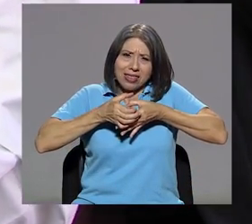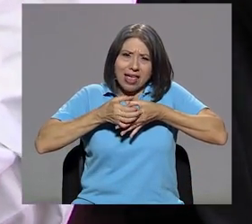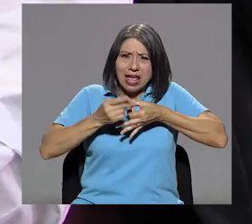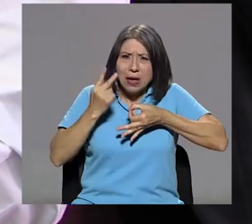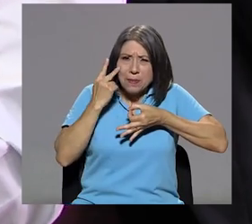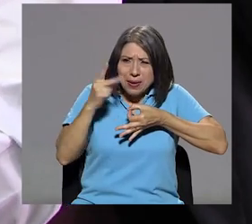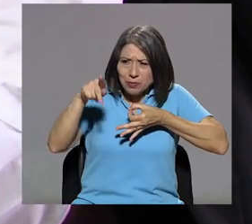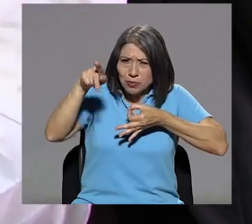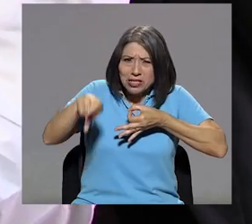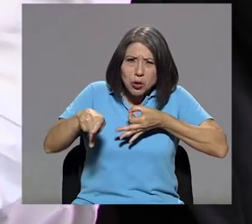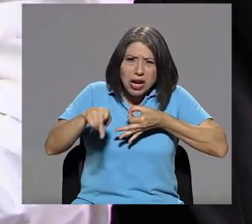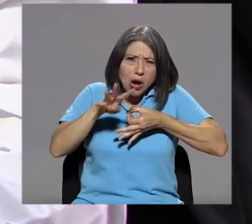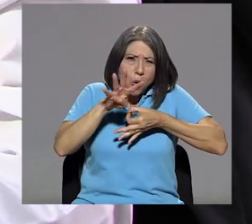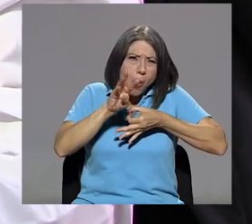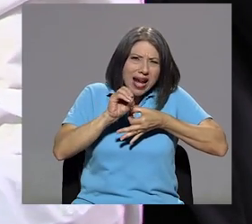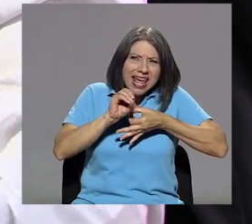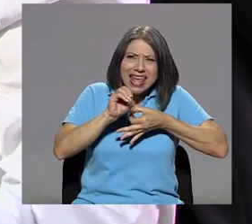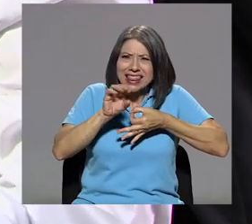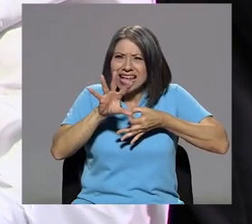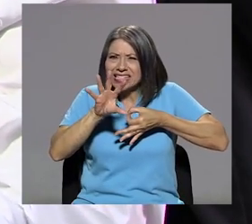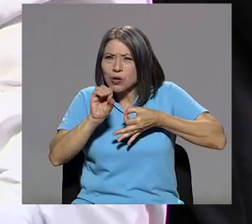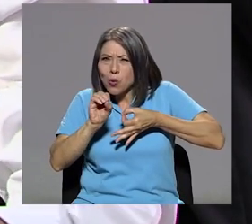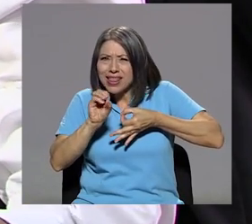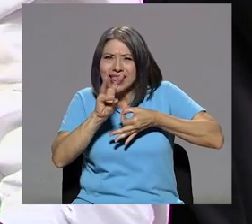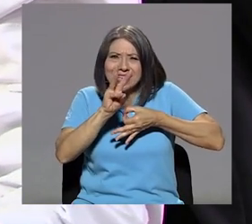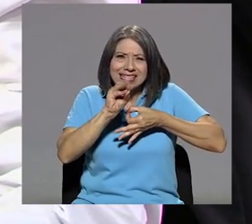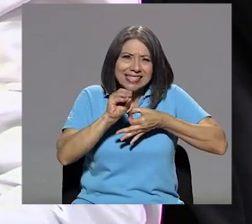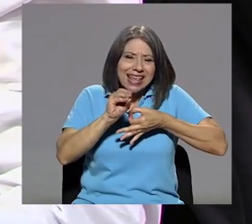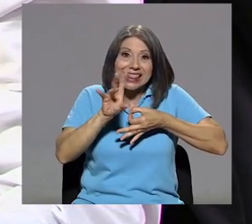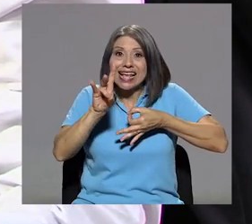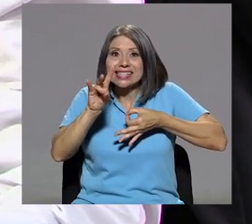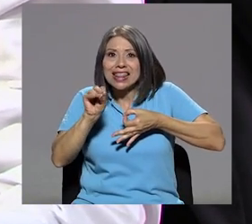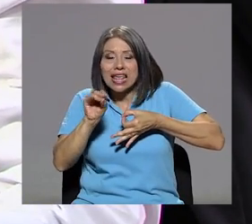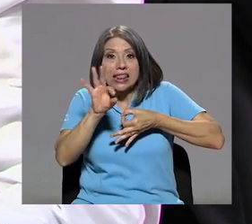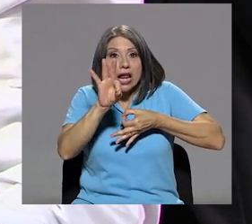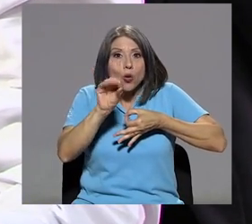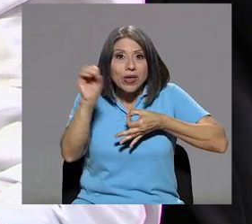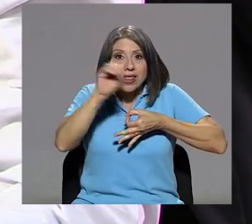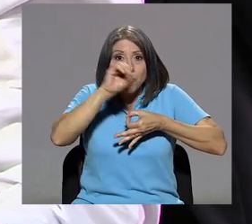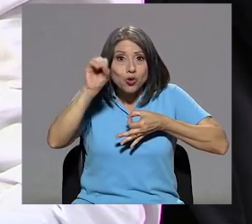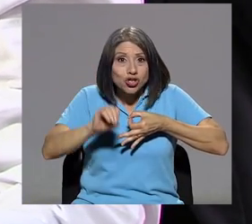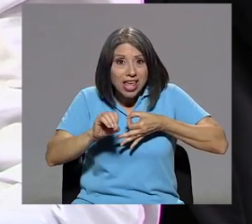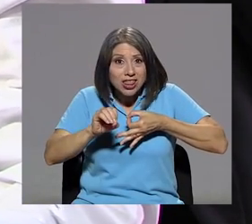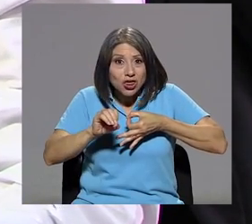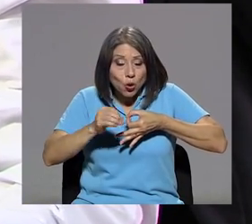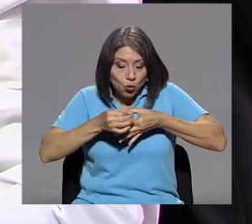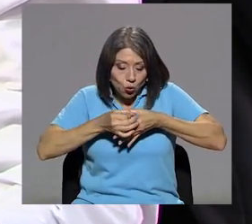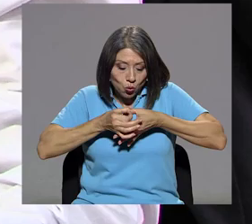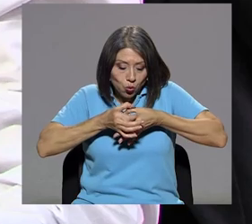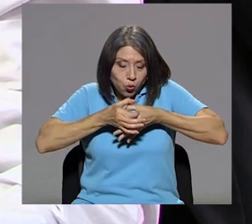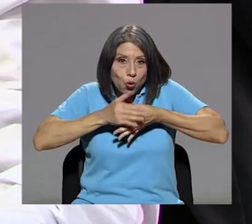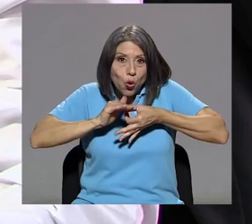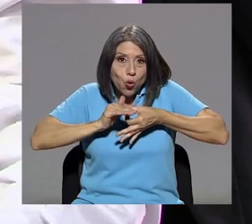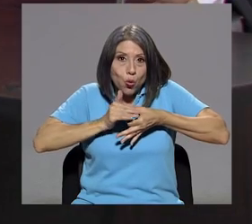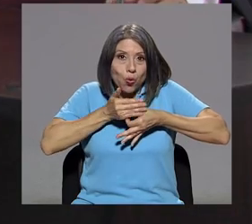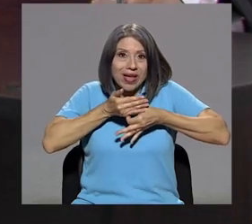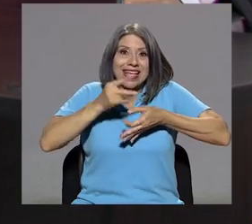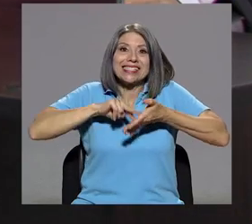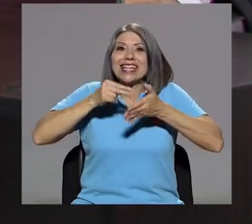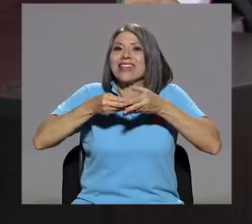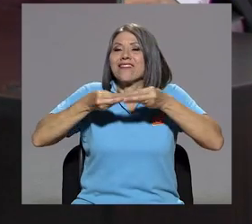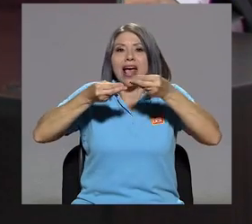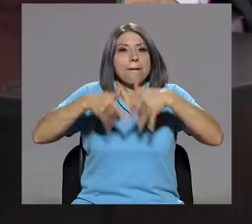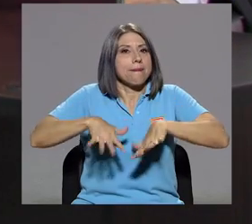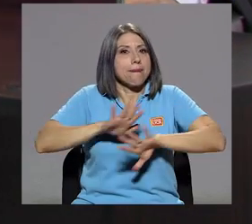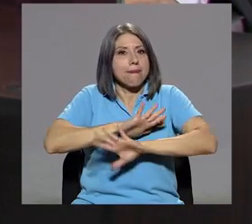tiene 40, 50, 60, 70, 90%, eso es un dato de pérdida de fibras.